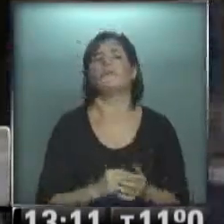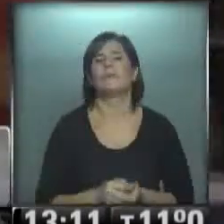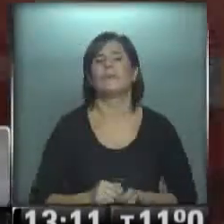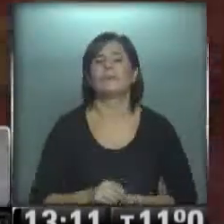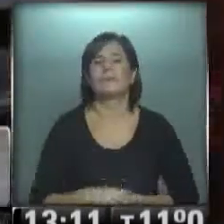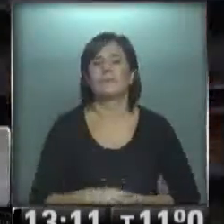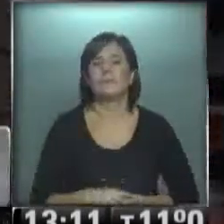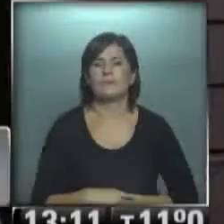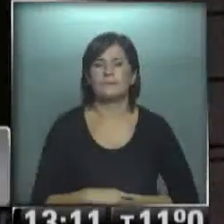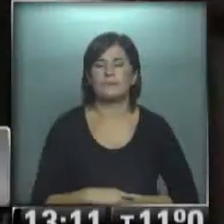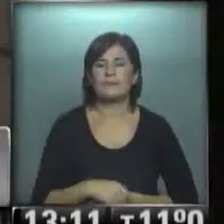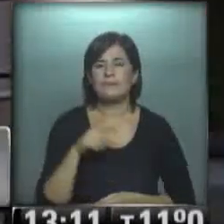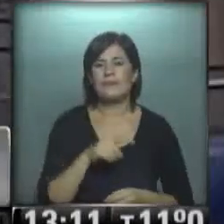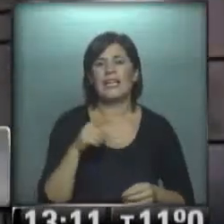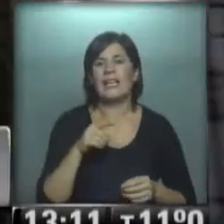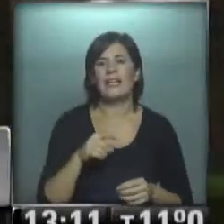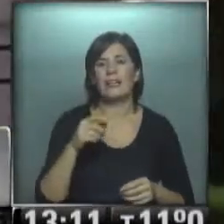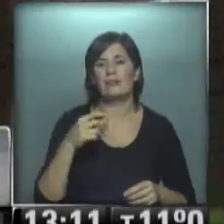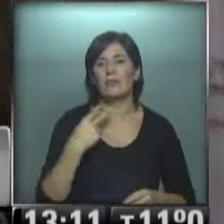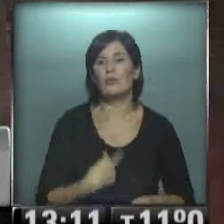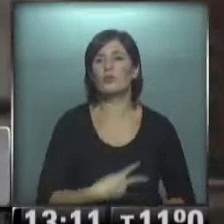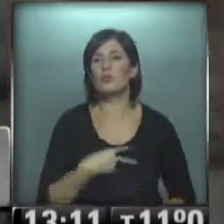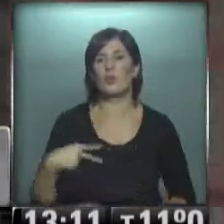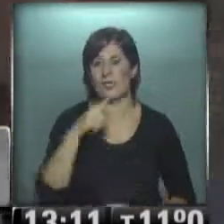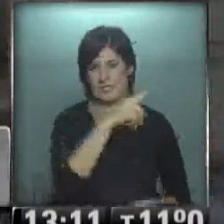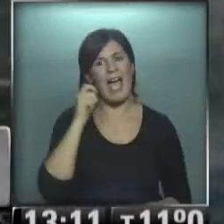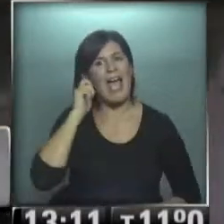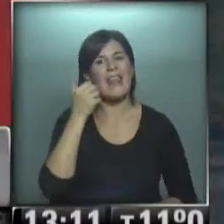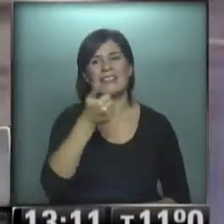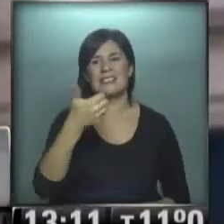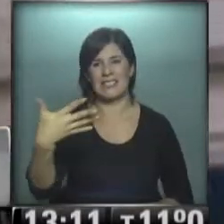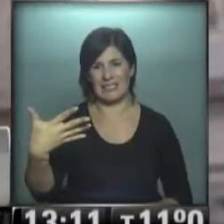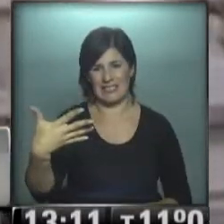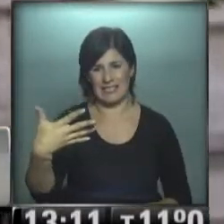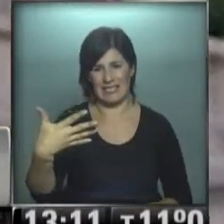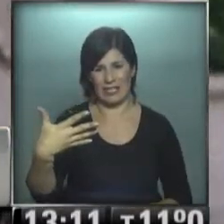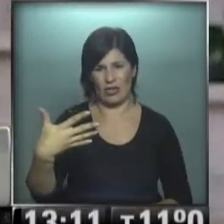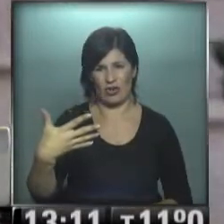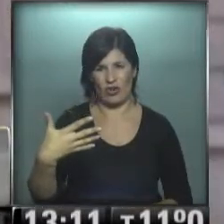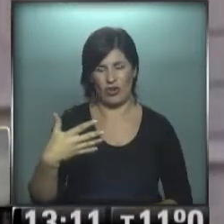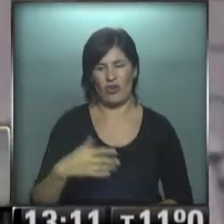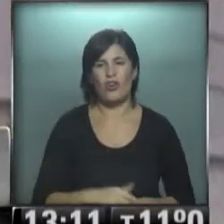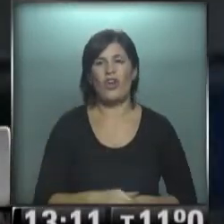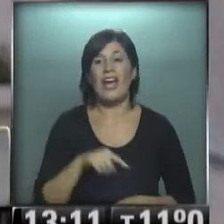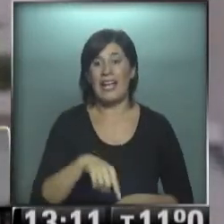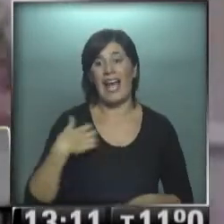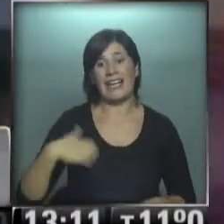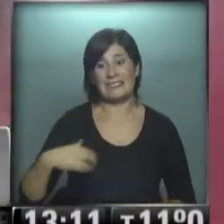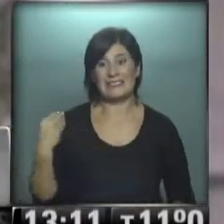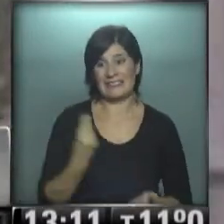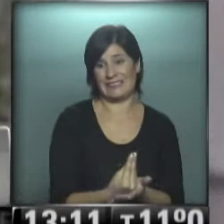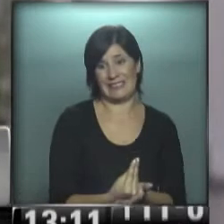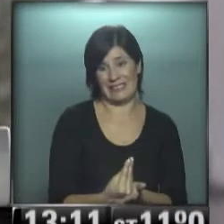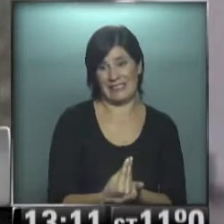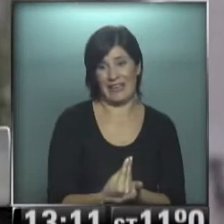Porcherie, arzobispo suizo, 65 años, es el duodécimo representante diplomático del Vaticano en nuestro país.